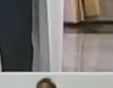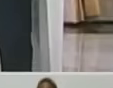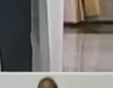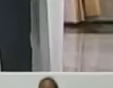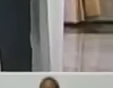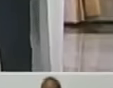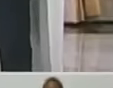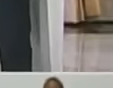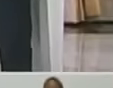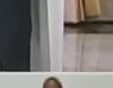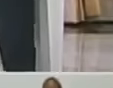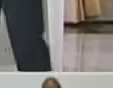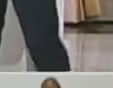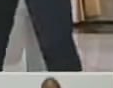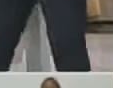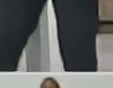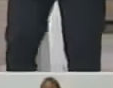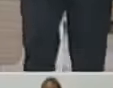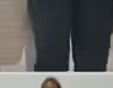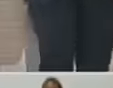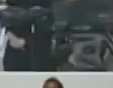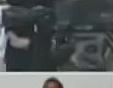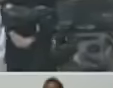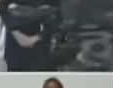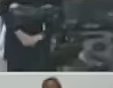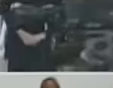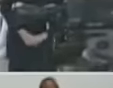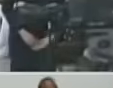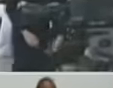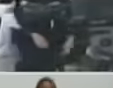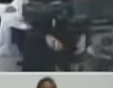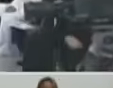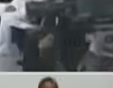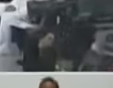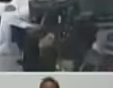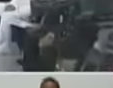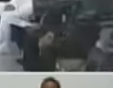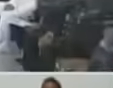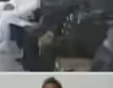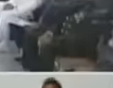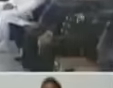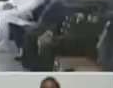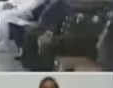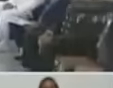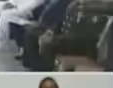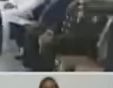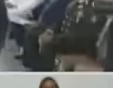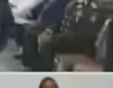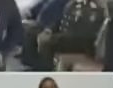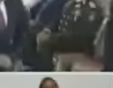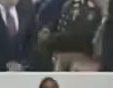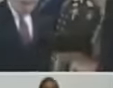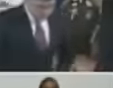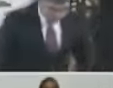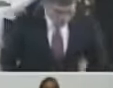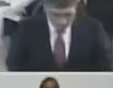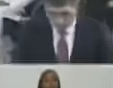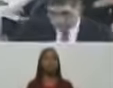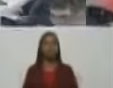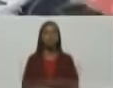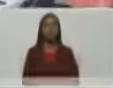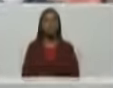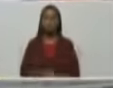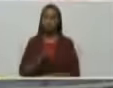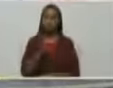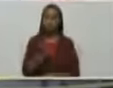años. Celebran allí la firma ambas autoridades en materia petrolera. Asunción de obligaciones por parte de